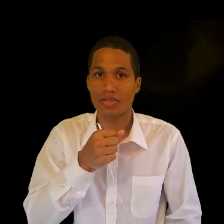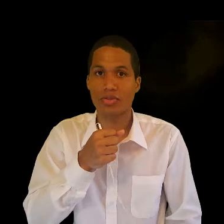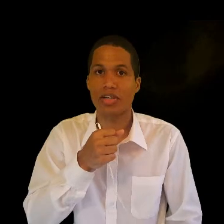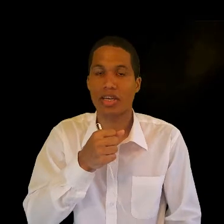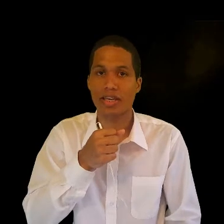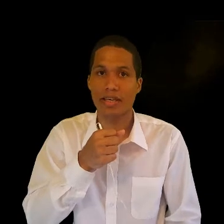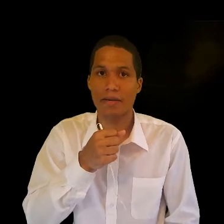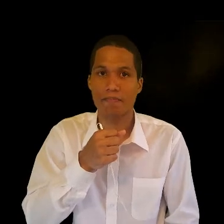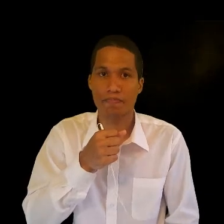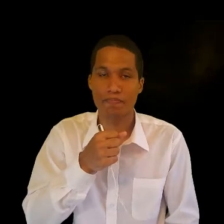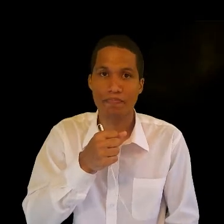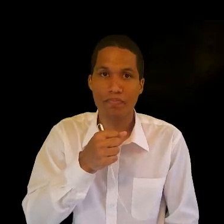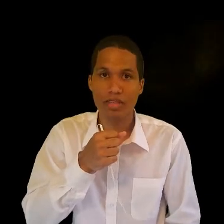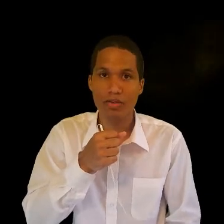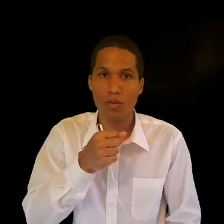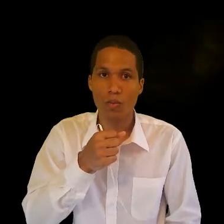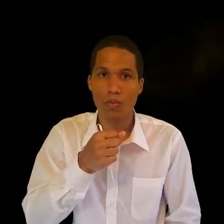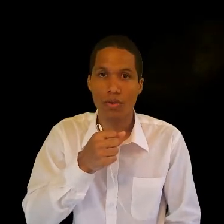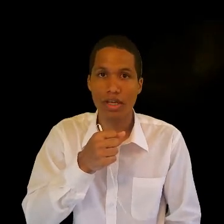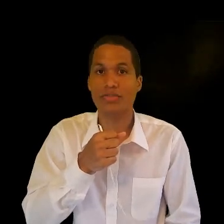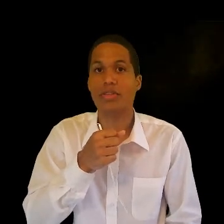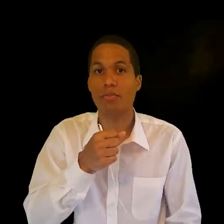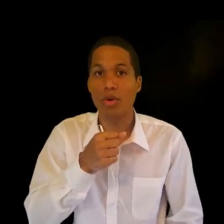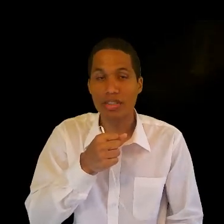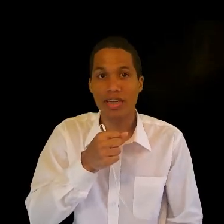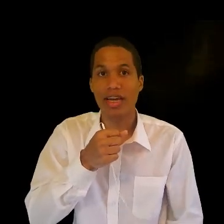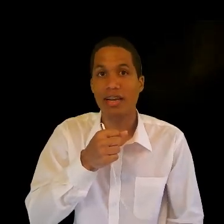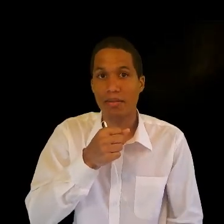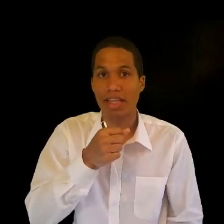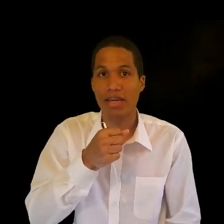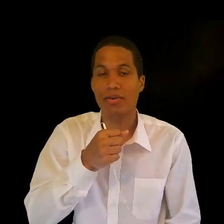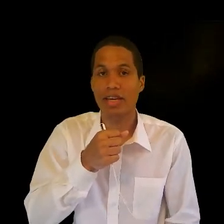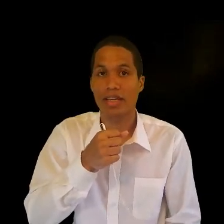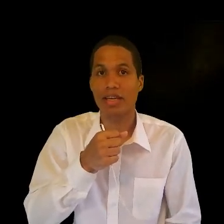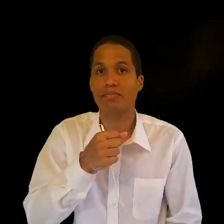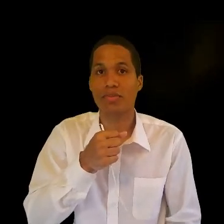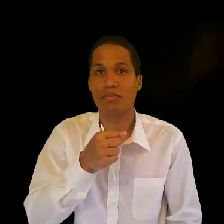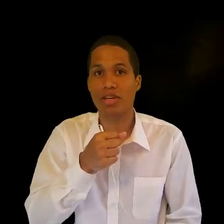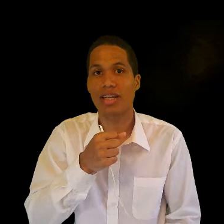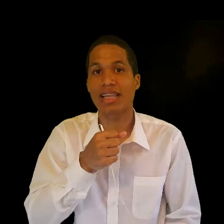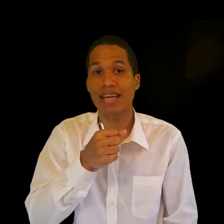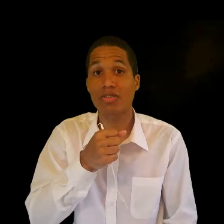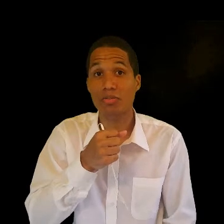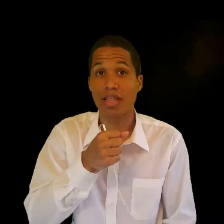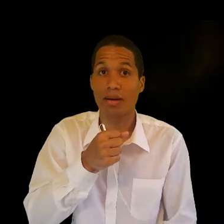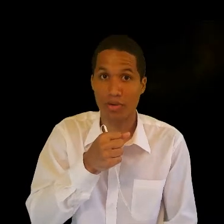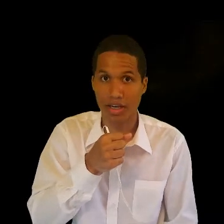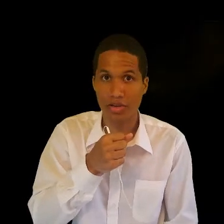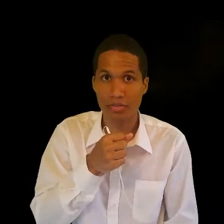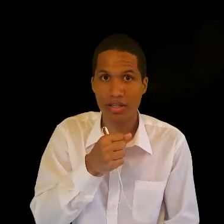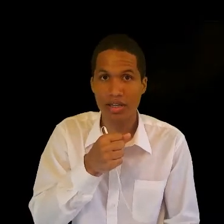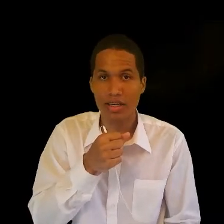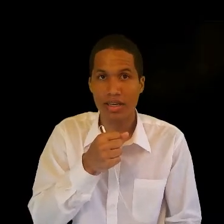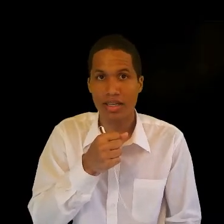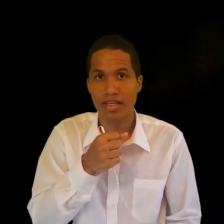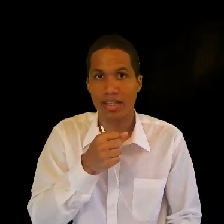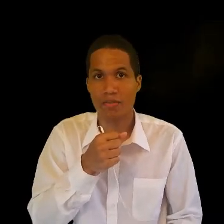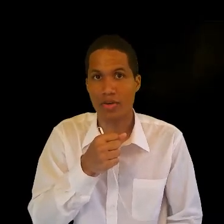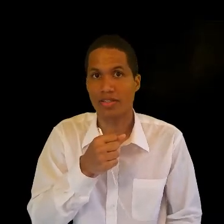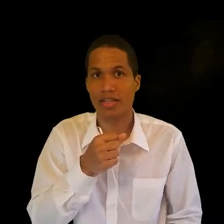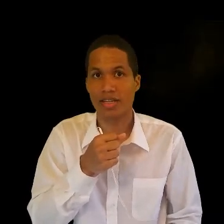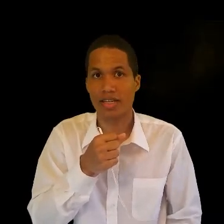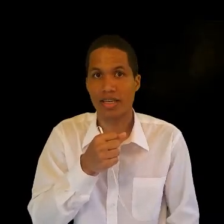saber esto ya que eso demuestra el manejo demuestra que tanto manejamos el idioma